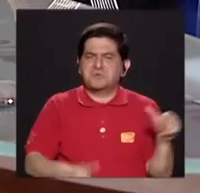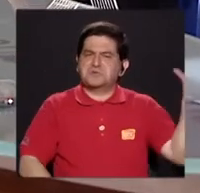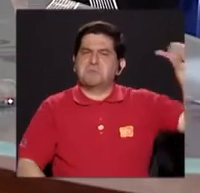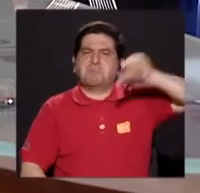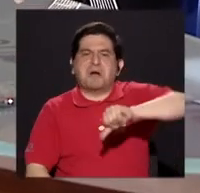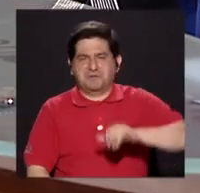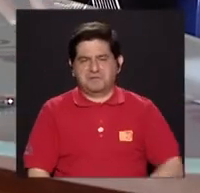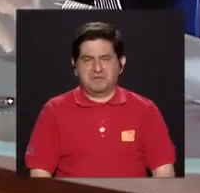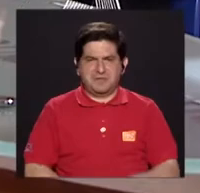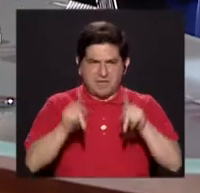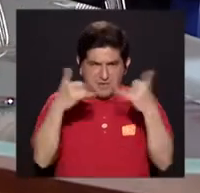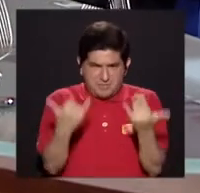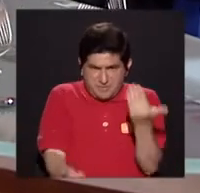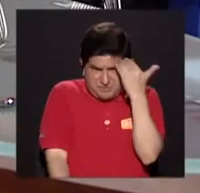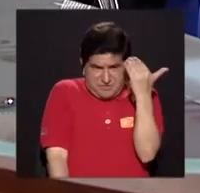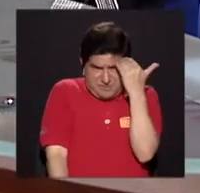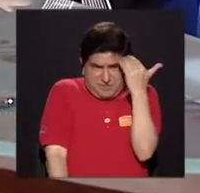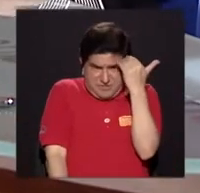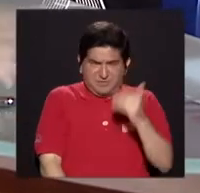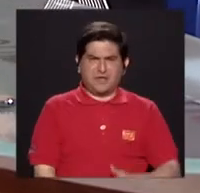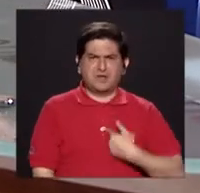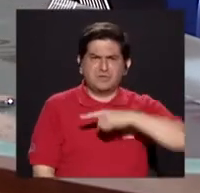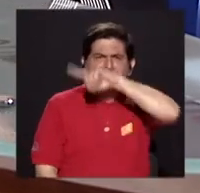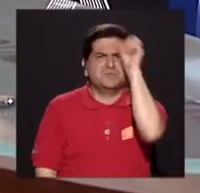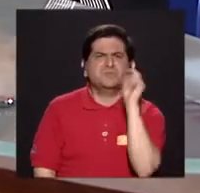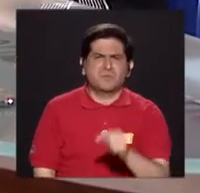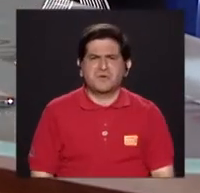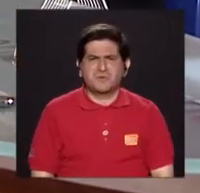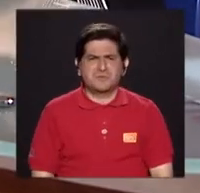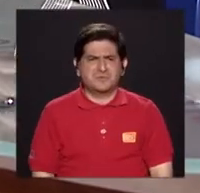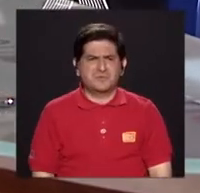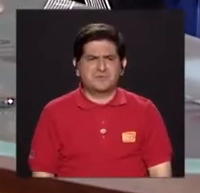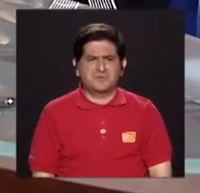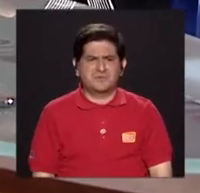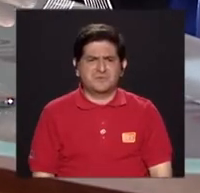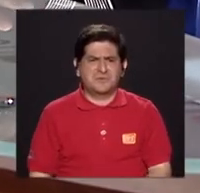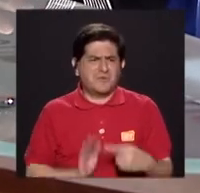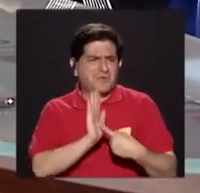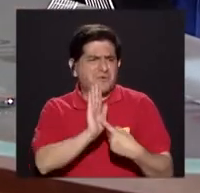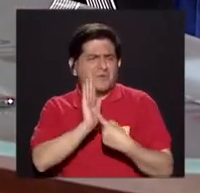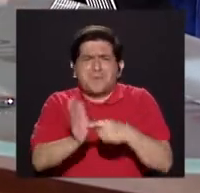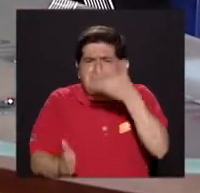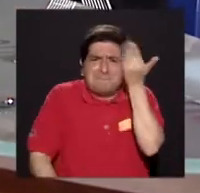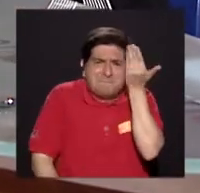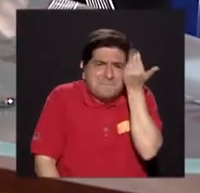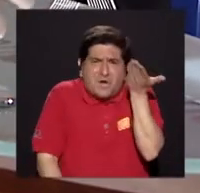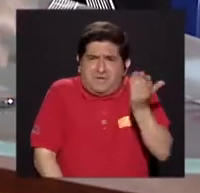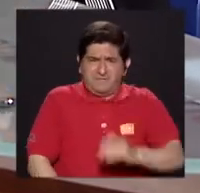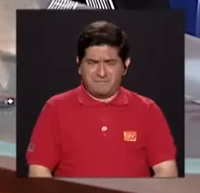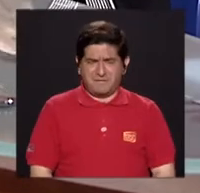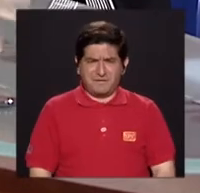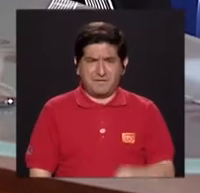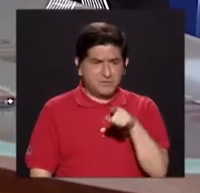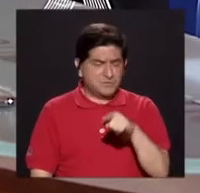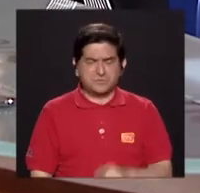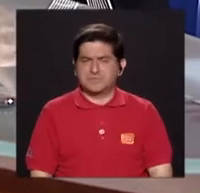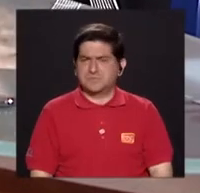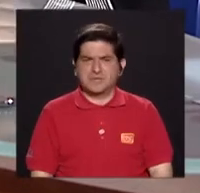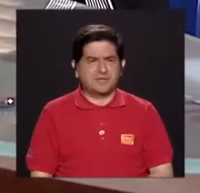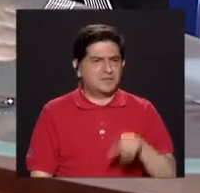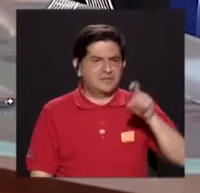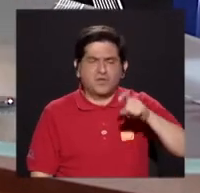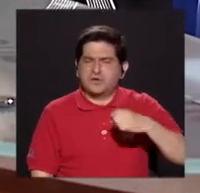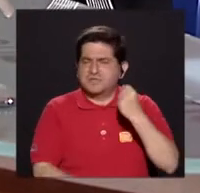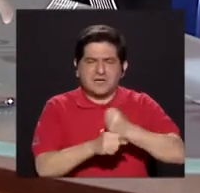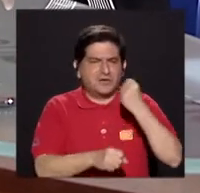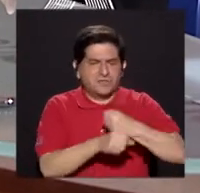perdida, y algunas de ellas lo sabían. Entonces mi pregunta es, ¿para qué hacer semejante show, verdad? Si no has hecho lo que hay que hacer